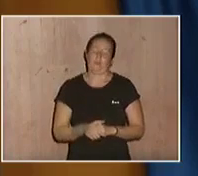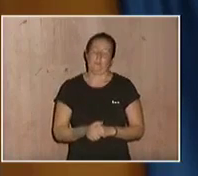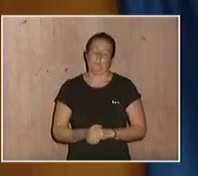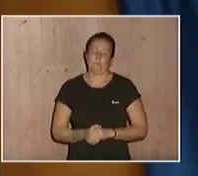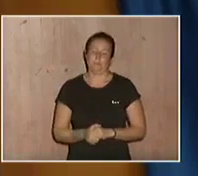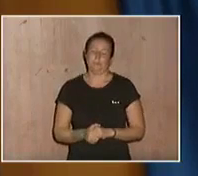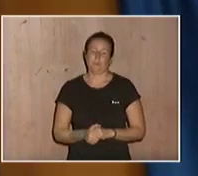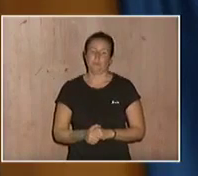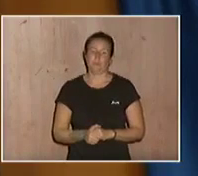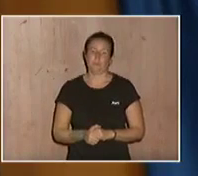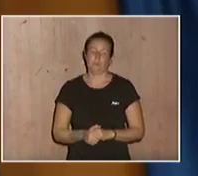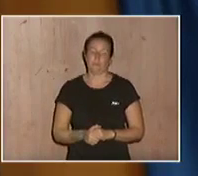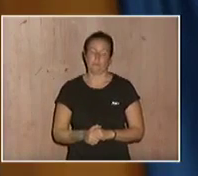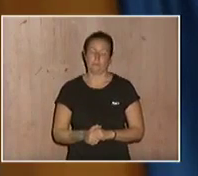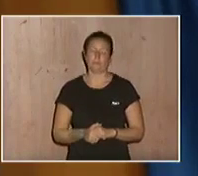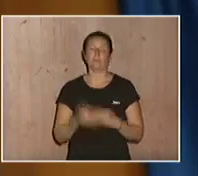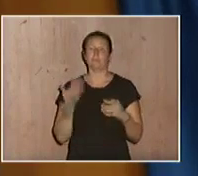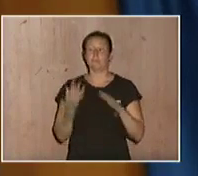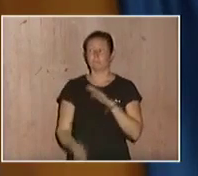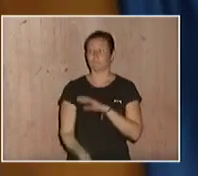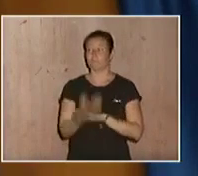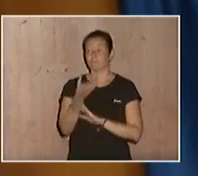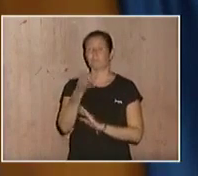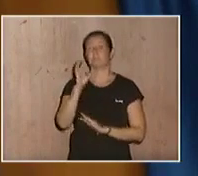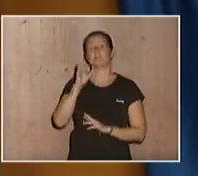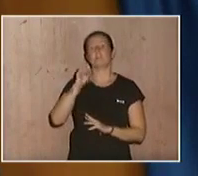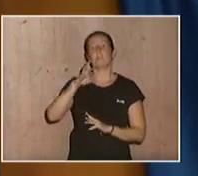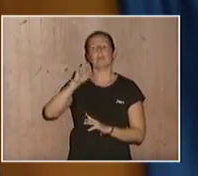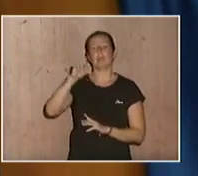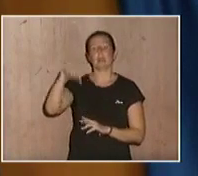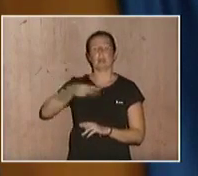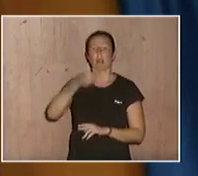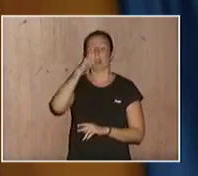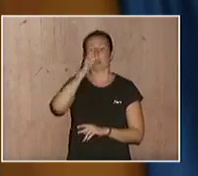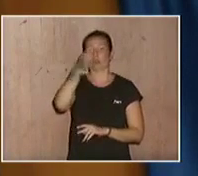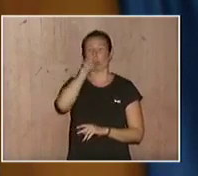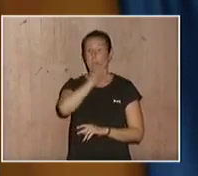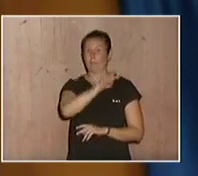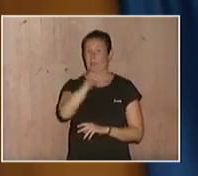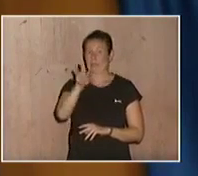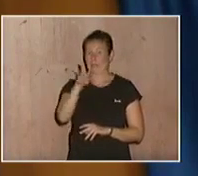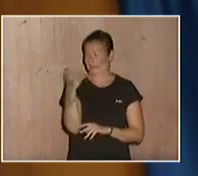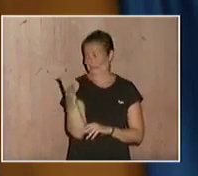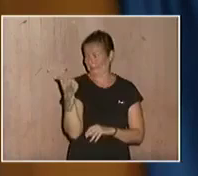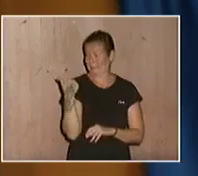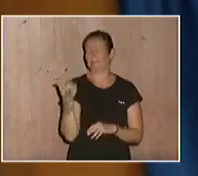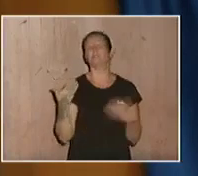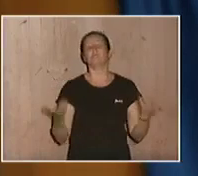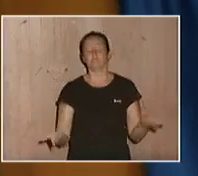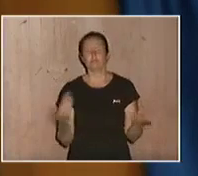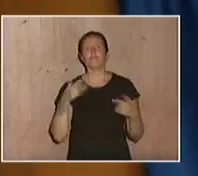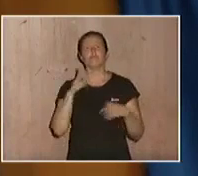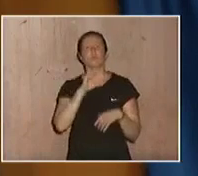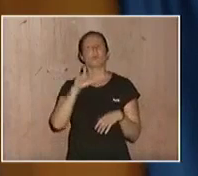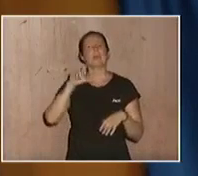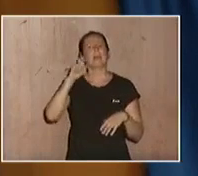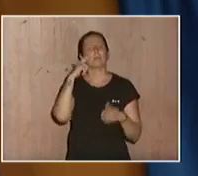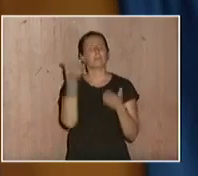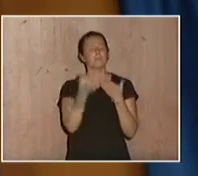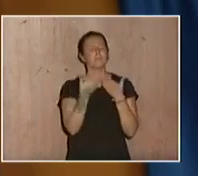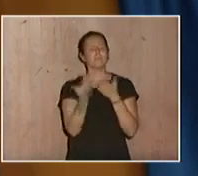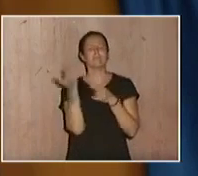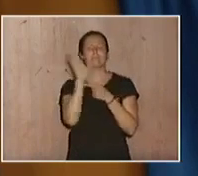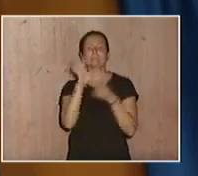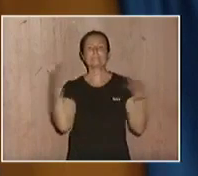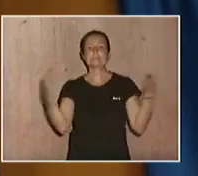to the Theory and Methods, publicado en Springer en 2023, William muestra su vertiente pedagógica